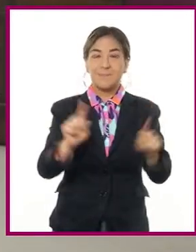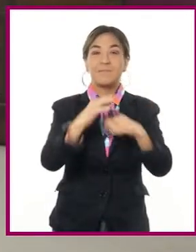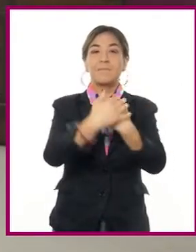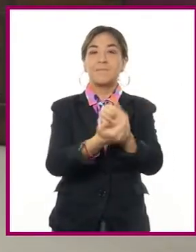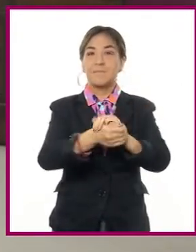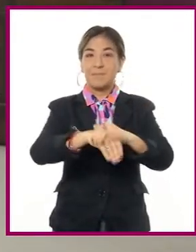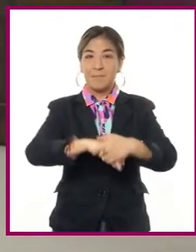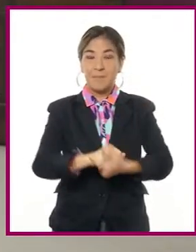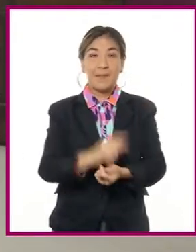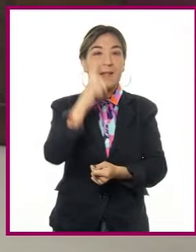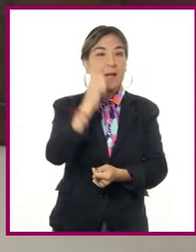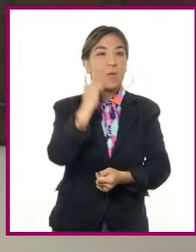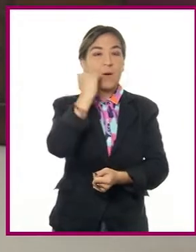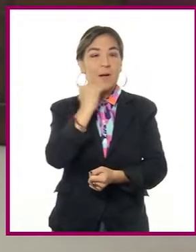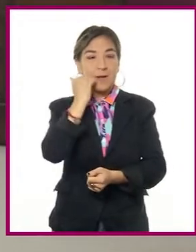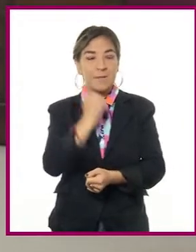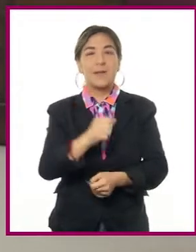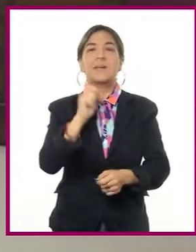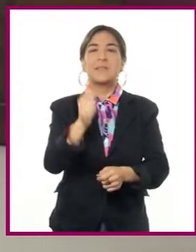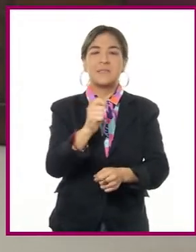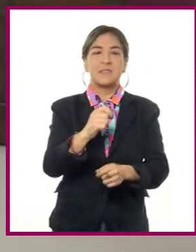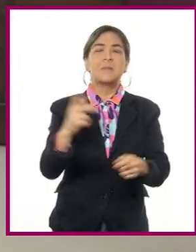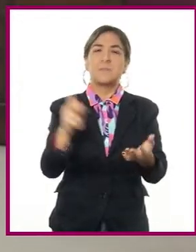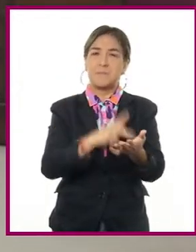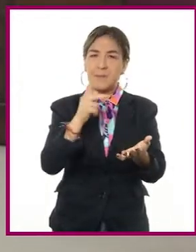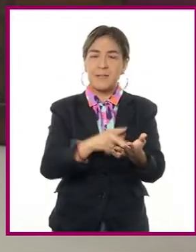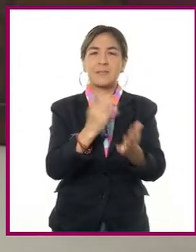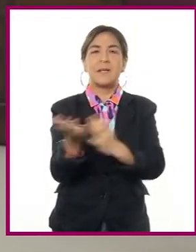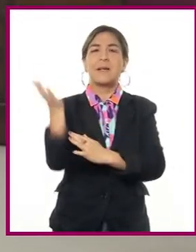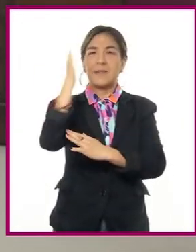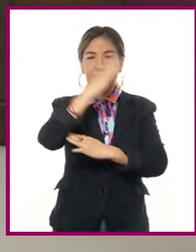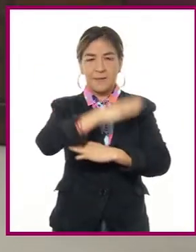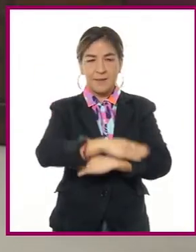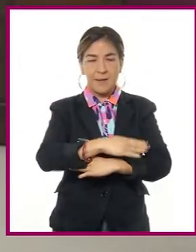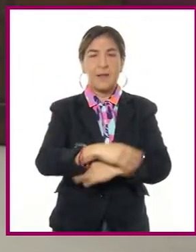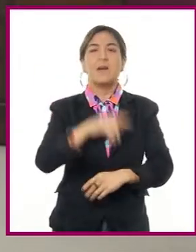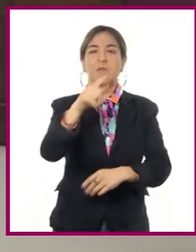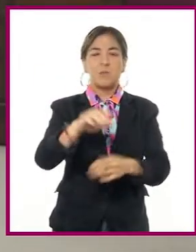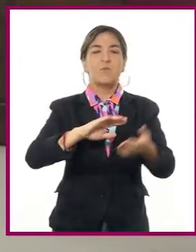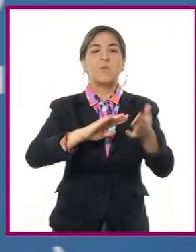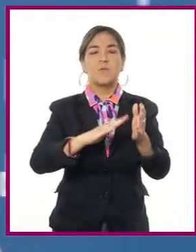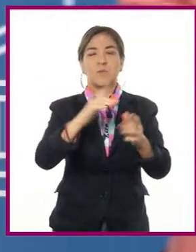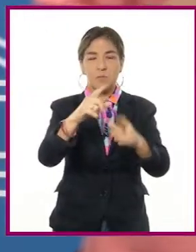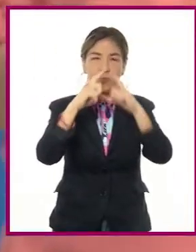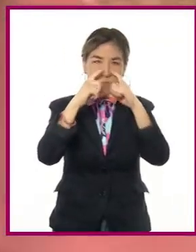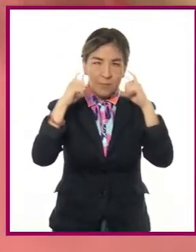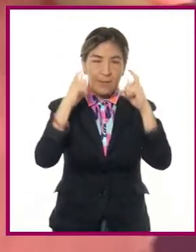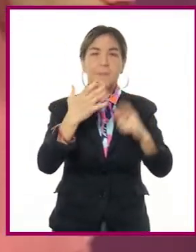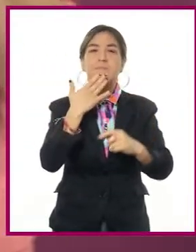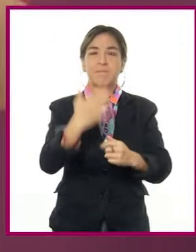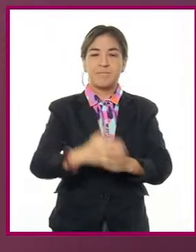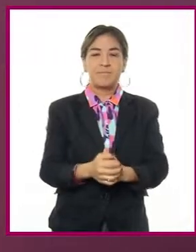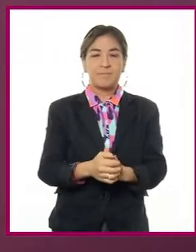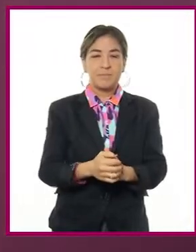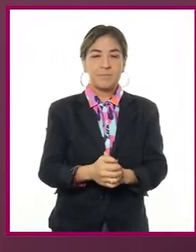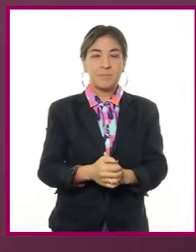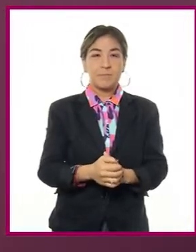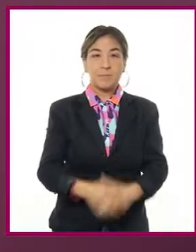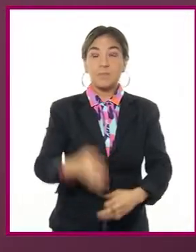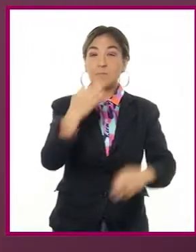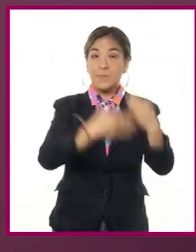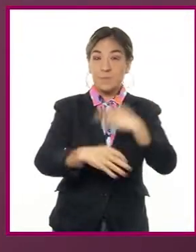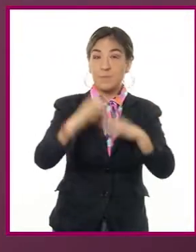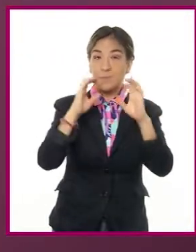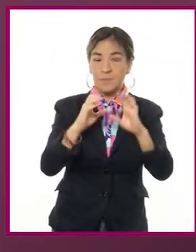manos con agua y jabón durante varias veces al día y usar cubrebocas de la manera correcta. Al cuidarnos